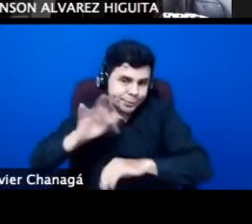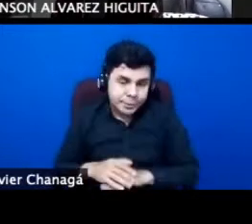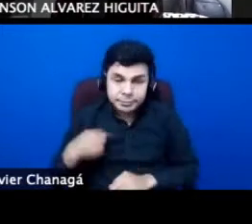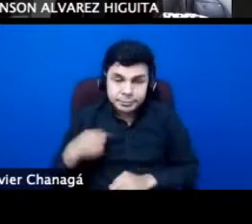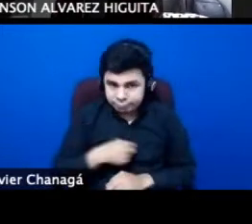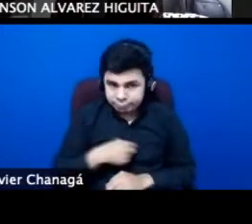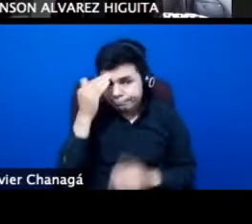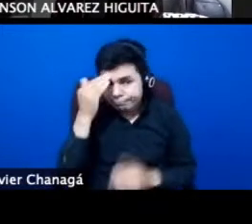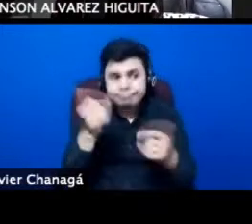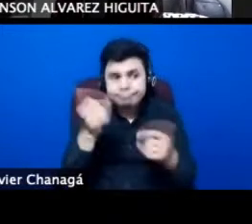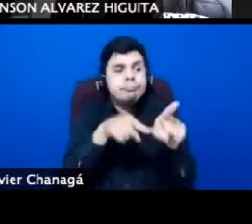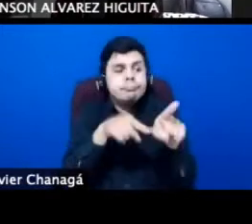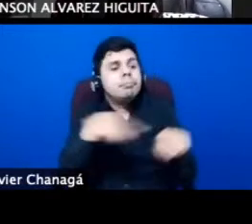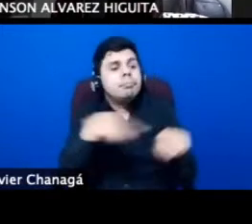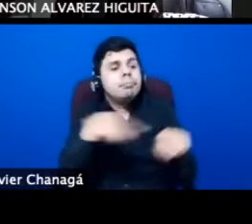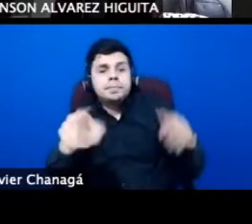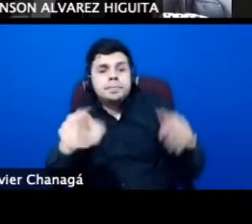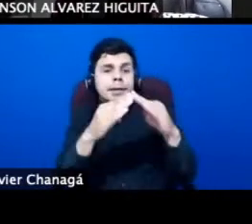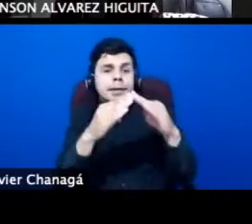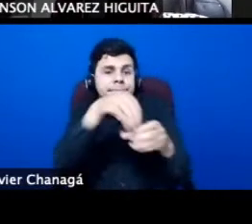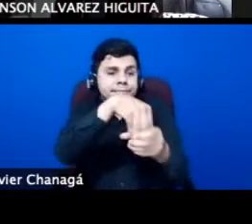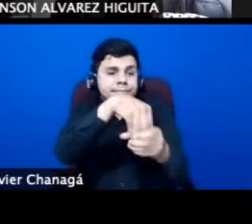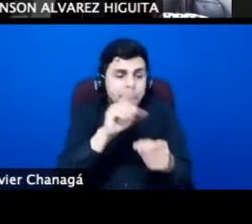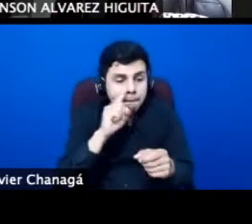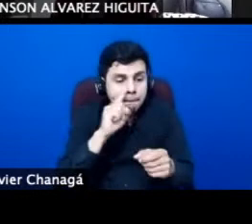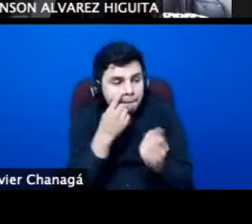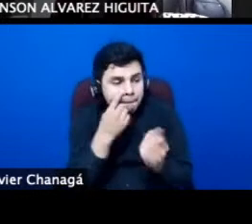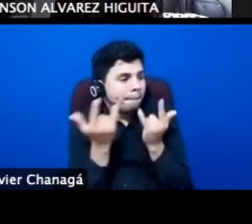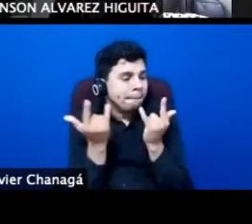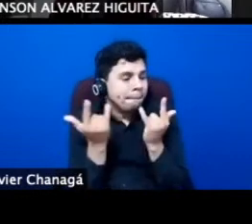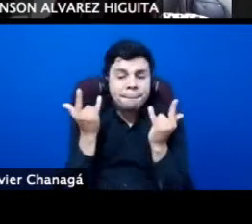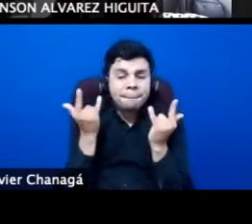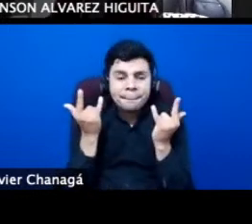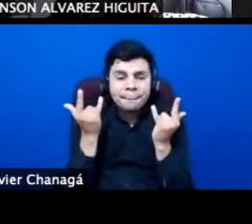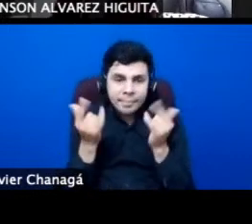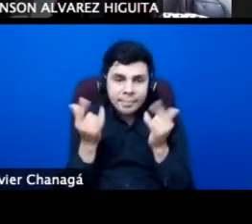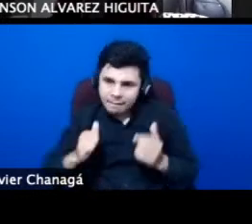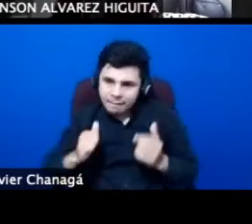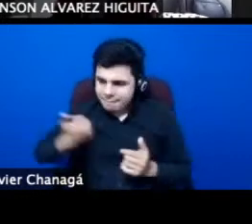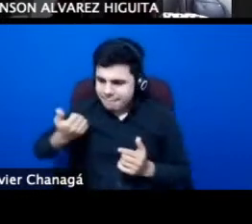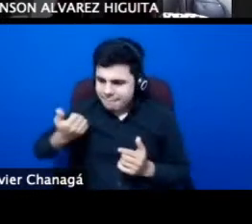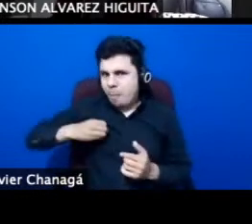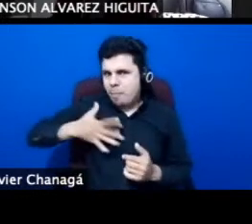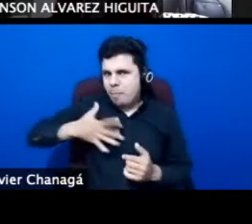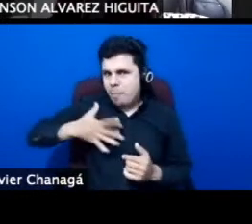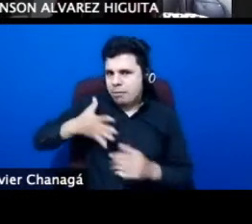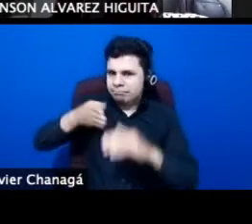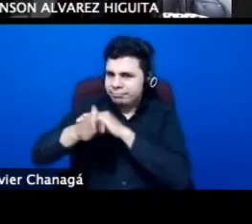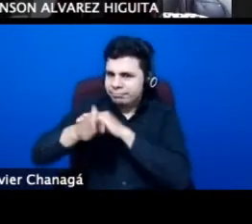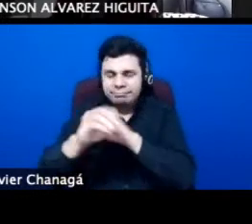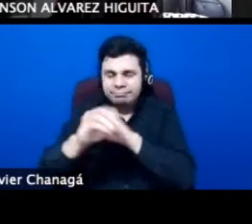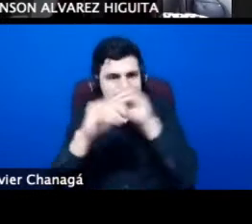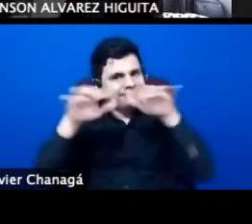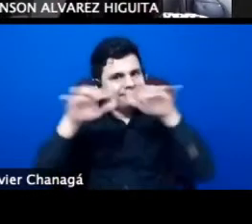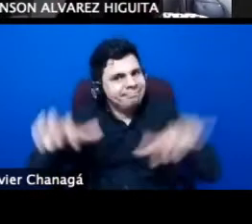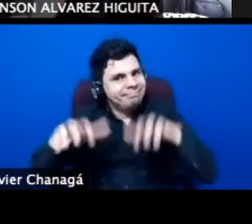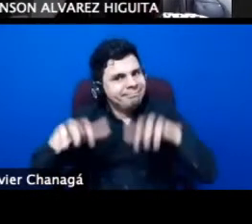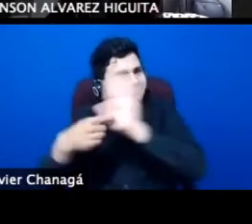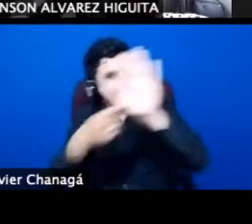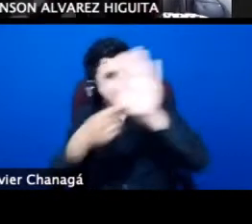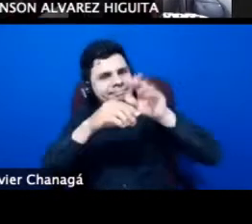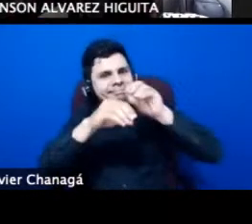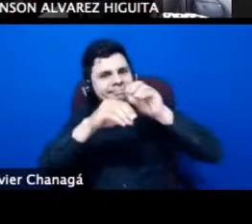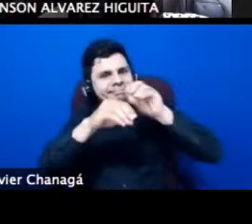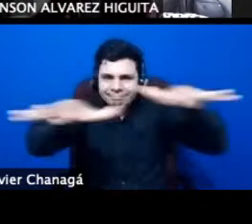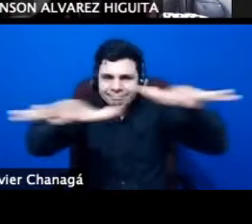pues queremos también contribuir llevando las cosas que sabemos y poniéndolas en línea para que la gente encuentre espacios